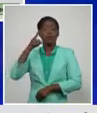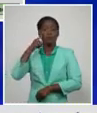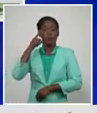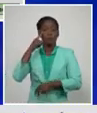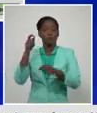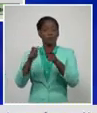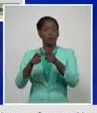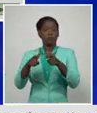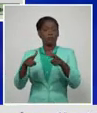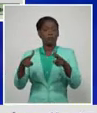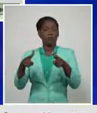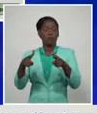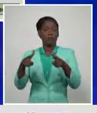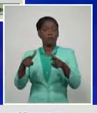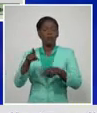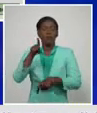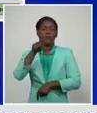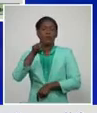ayer,